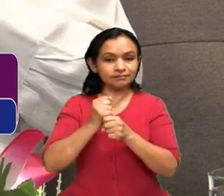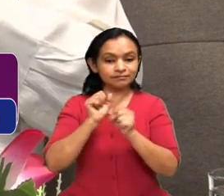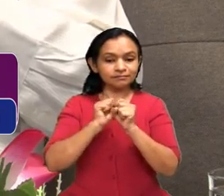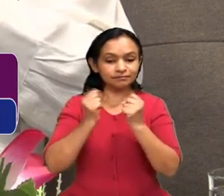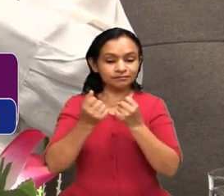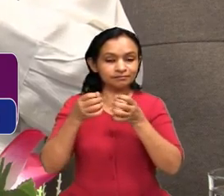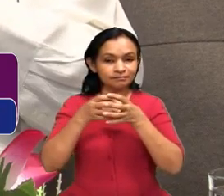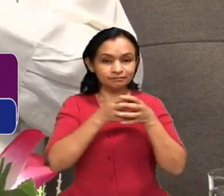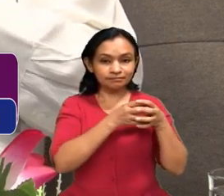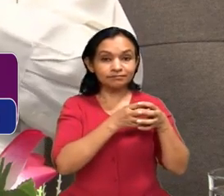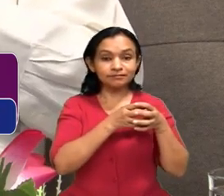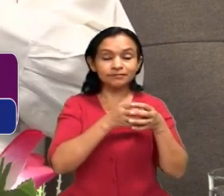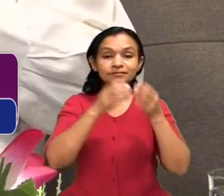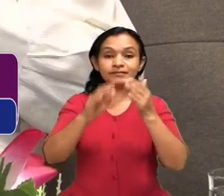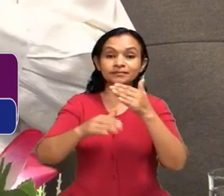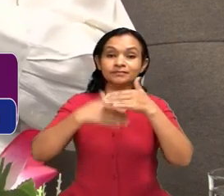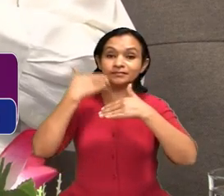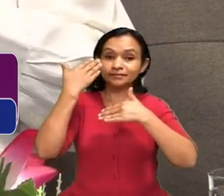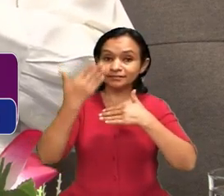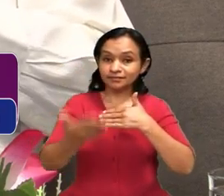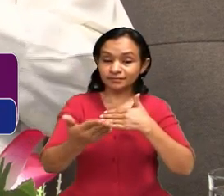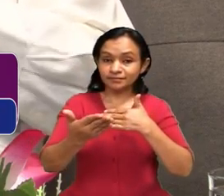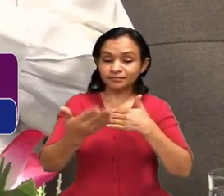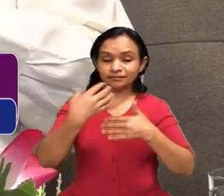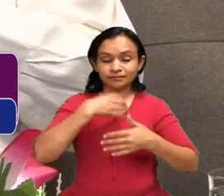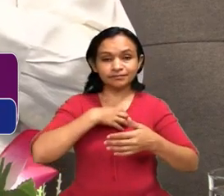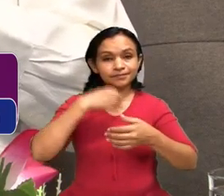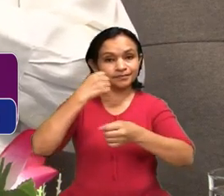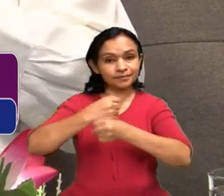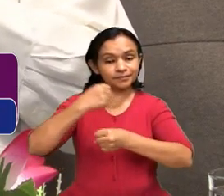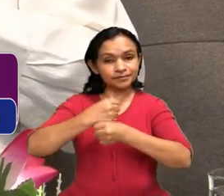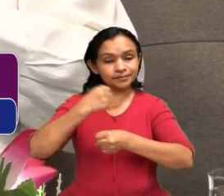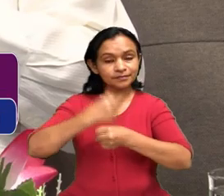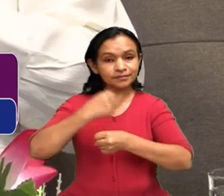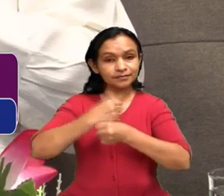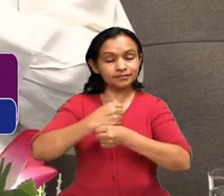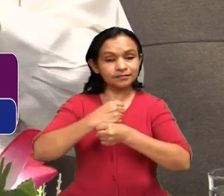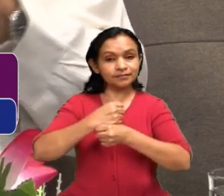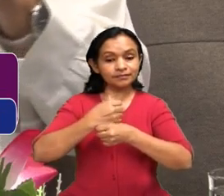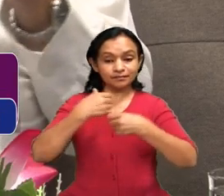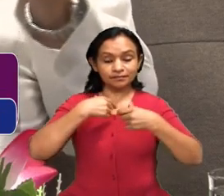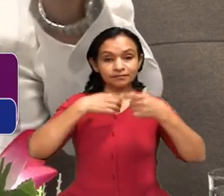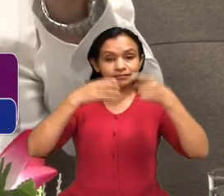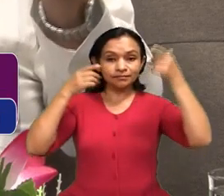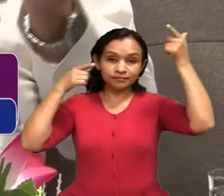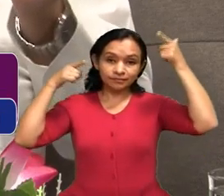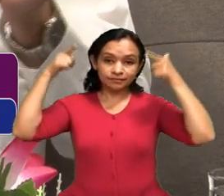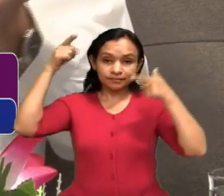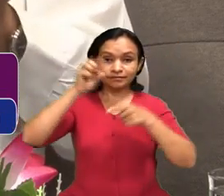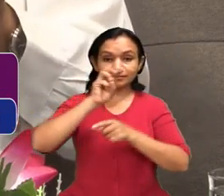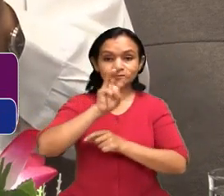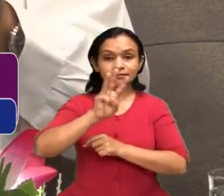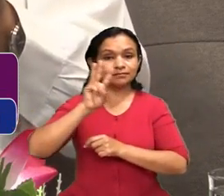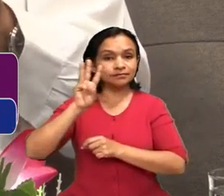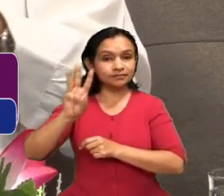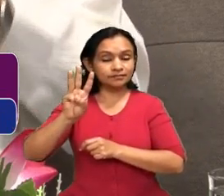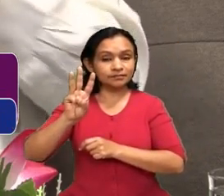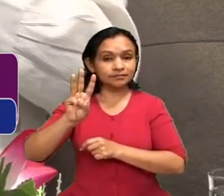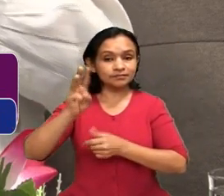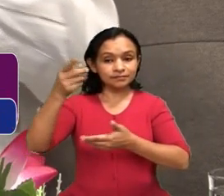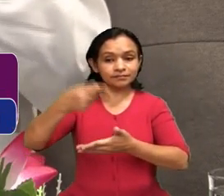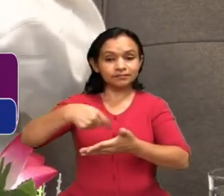precisamente después, fue su trabajo después de que él en el 33